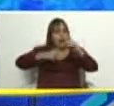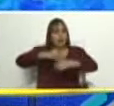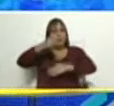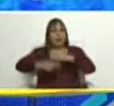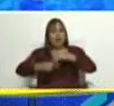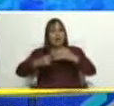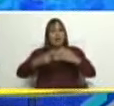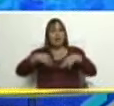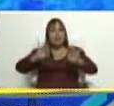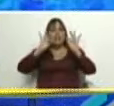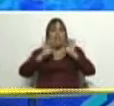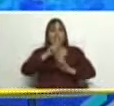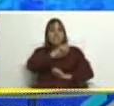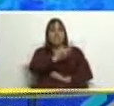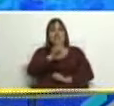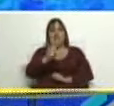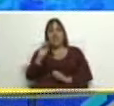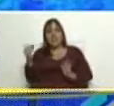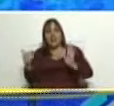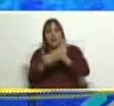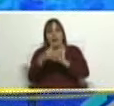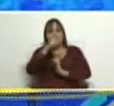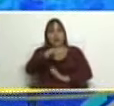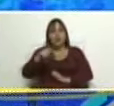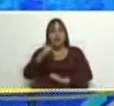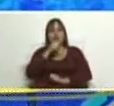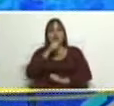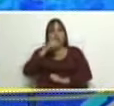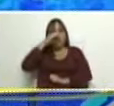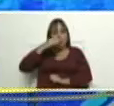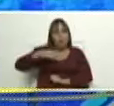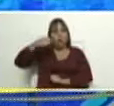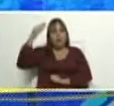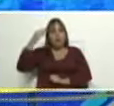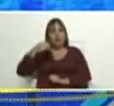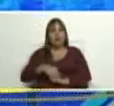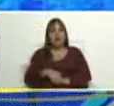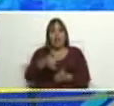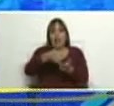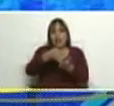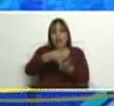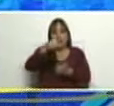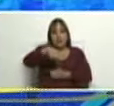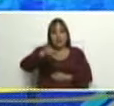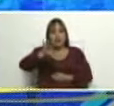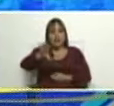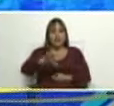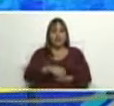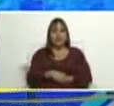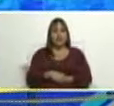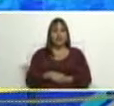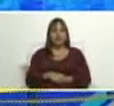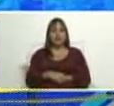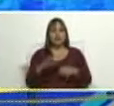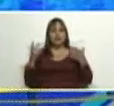a 120 mil adultos y adultas mayores más vulnerables del país.